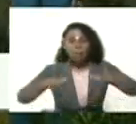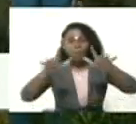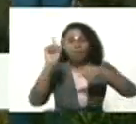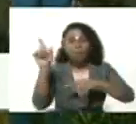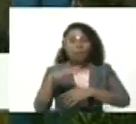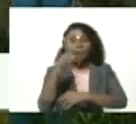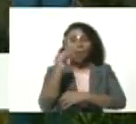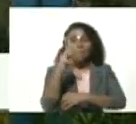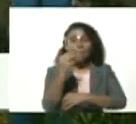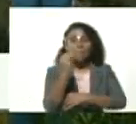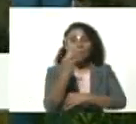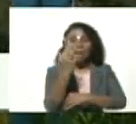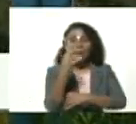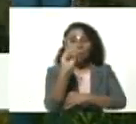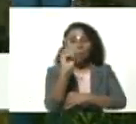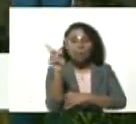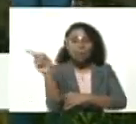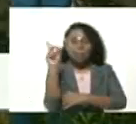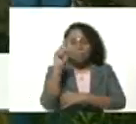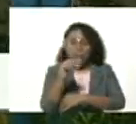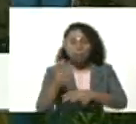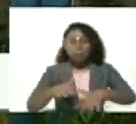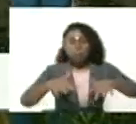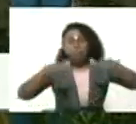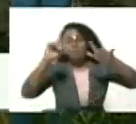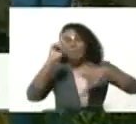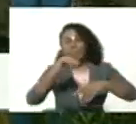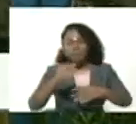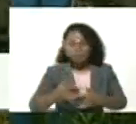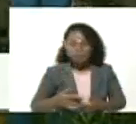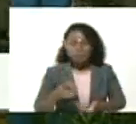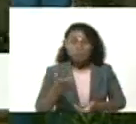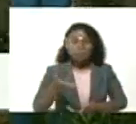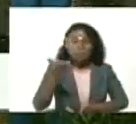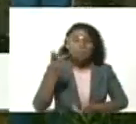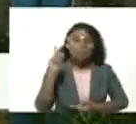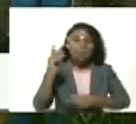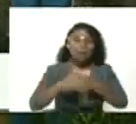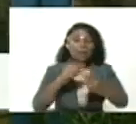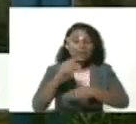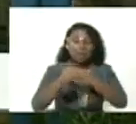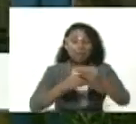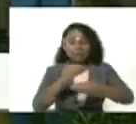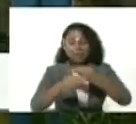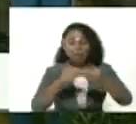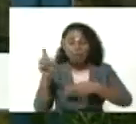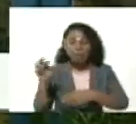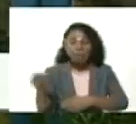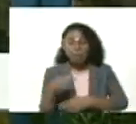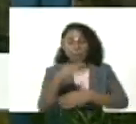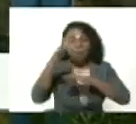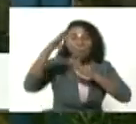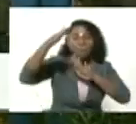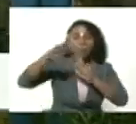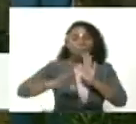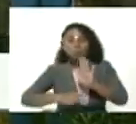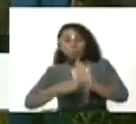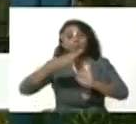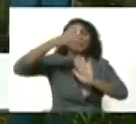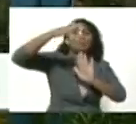Amparo. En el Amparo también hubo una inundación importante. Y así, en la medida que el río baja.